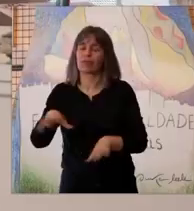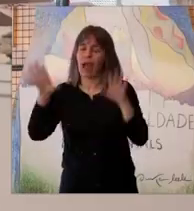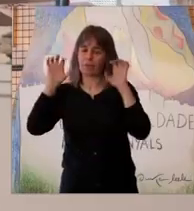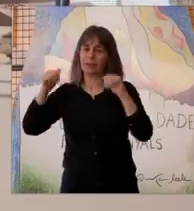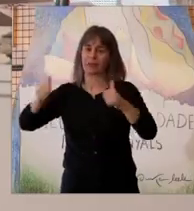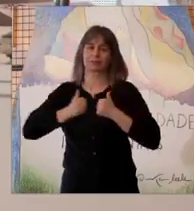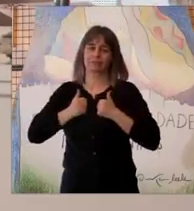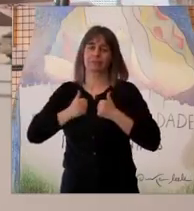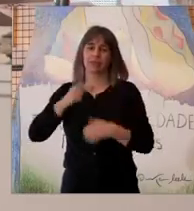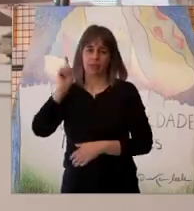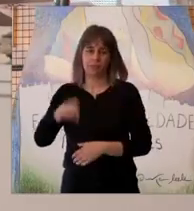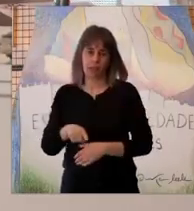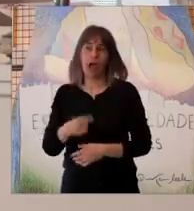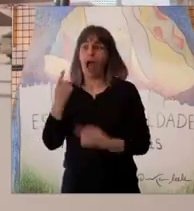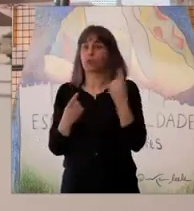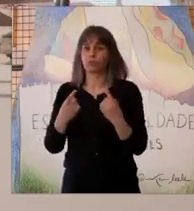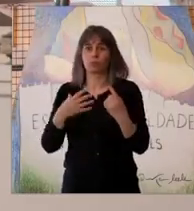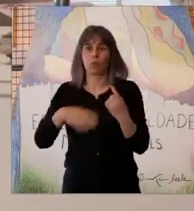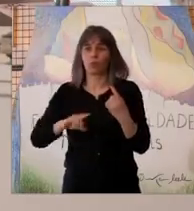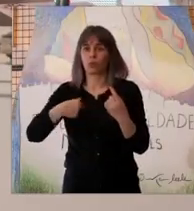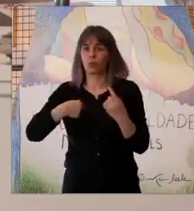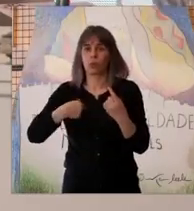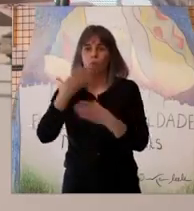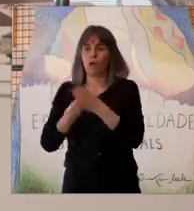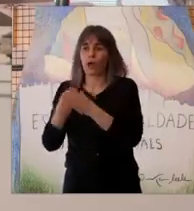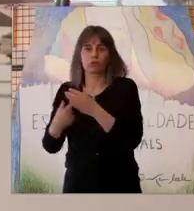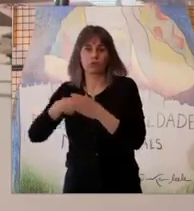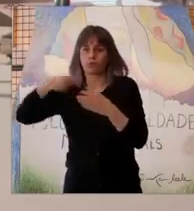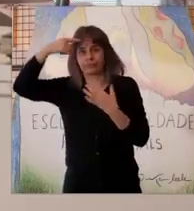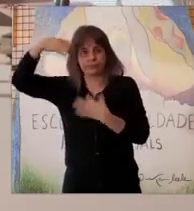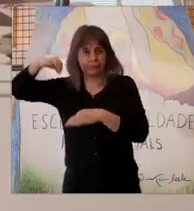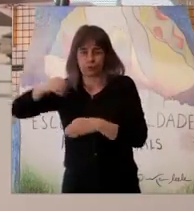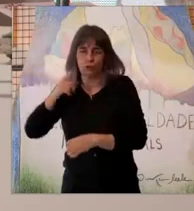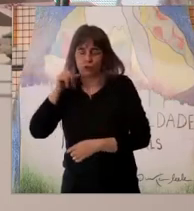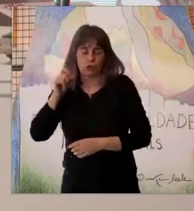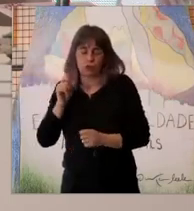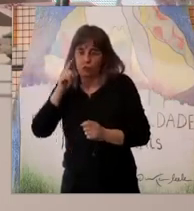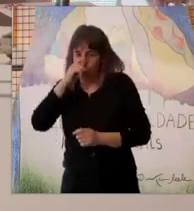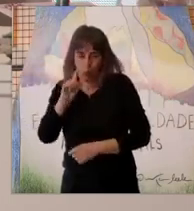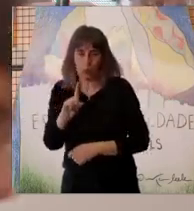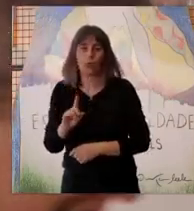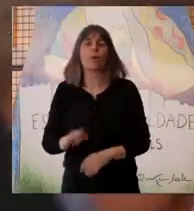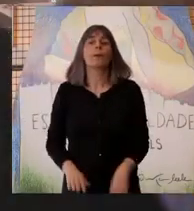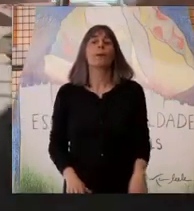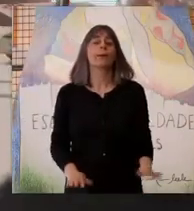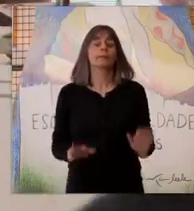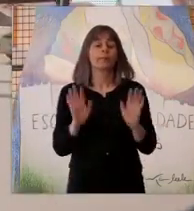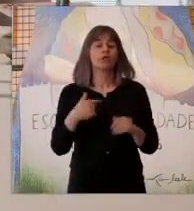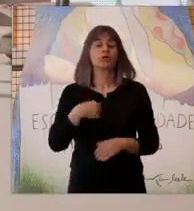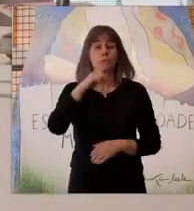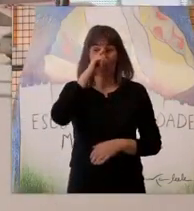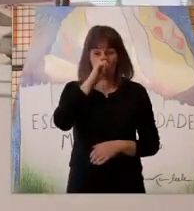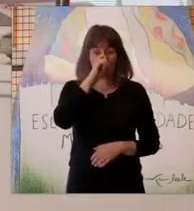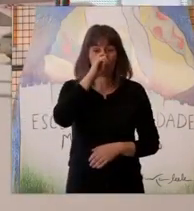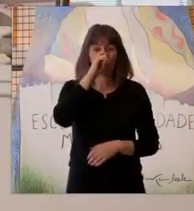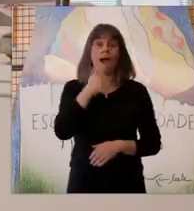y algunos A lo mejor de los que no soy consciente Pero recuerdo lo que lo que de lo que